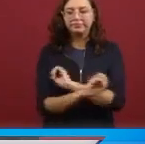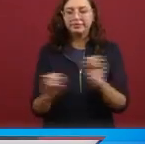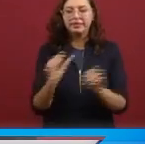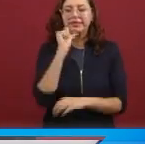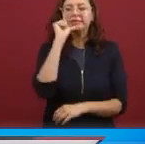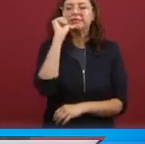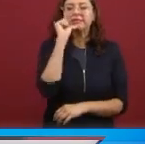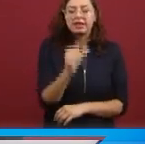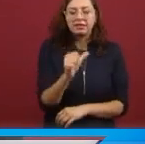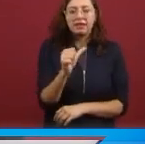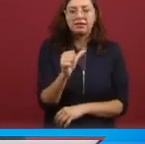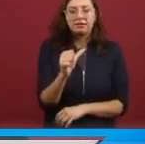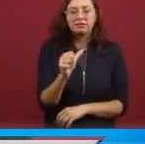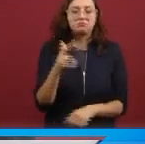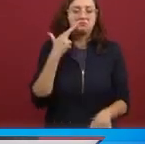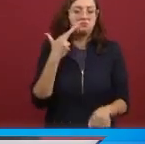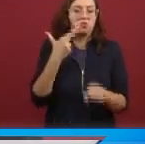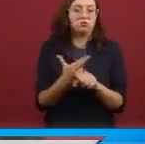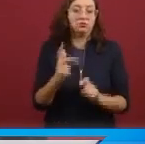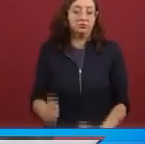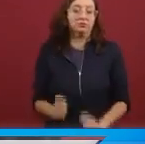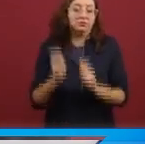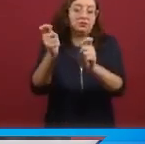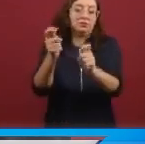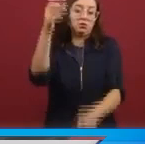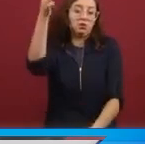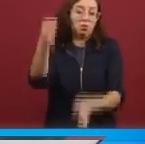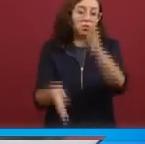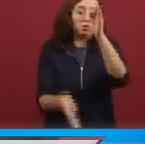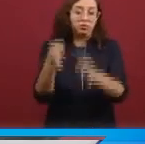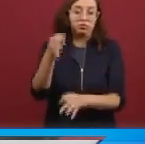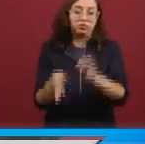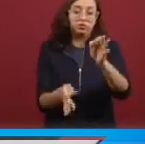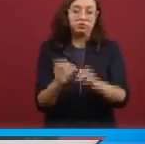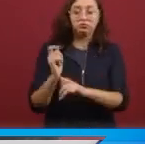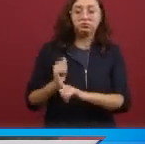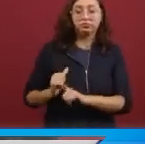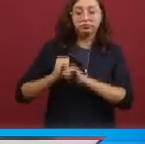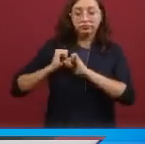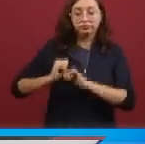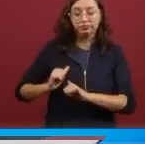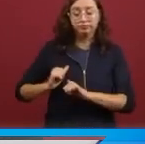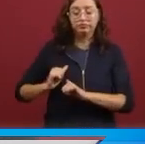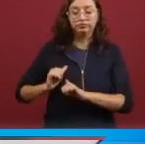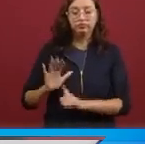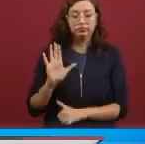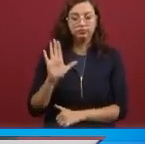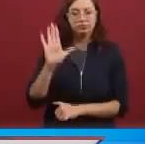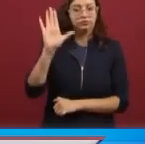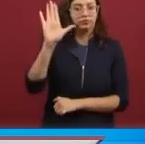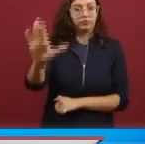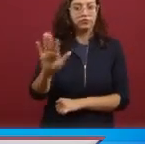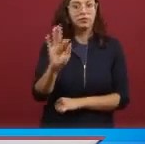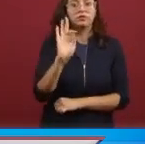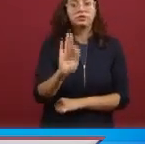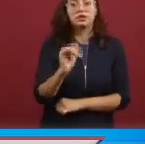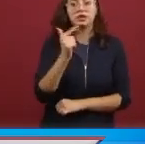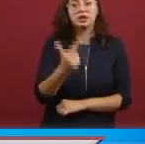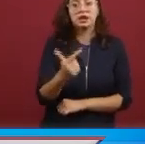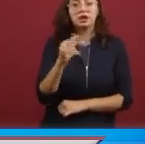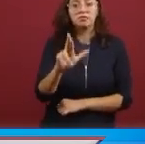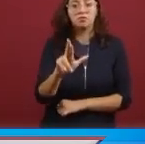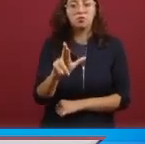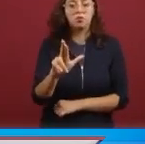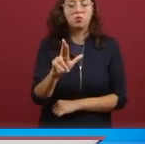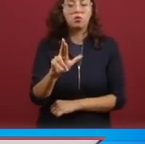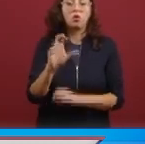Poder Judicial es autónomo y le exige a este poder que se acabe con el influyentismo. Pide a los encargados del Poder Judicial que se conduzcan con rectitud y